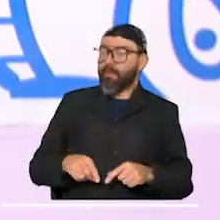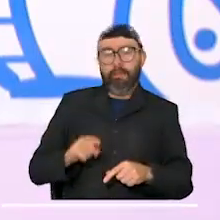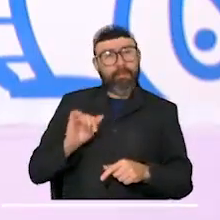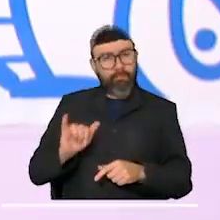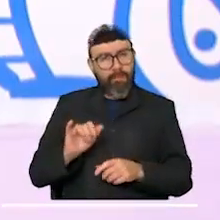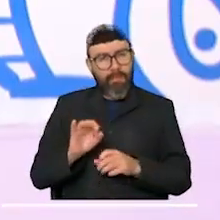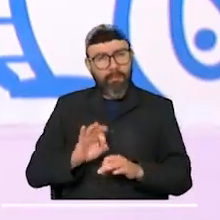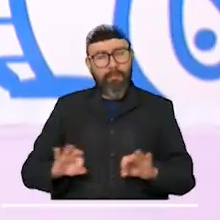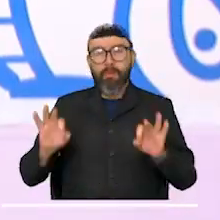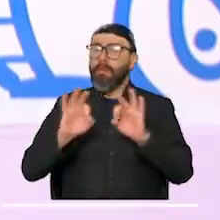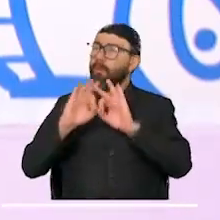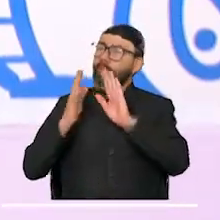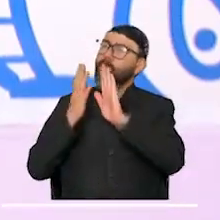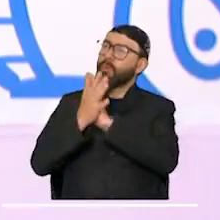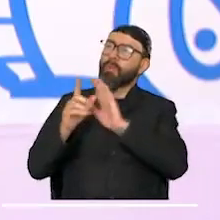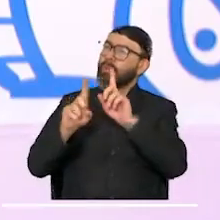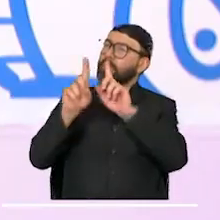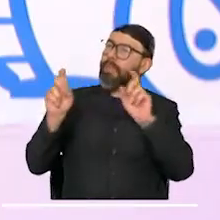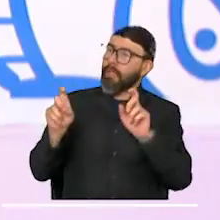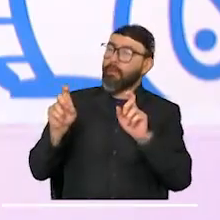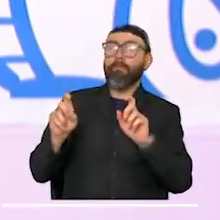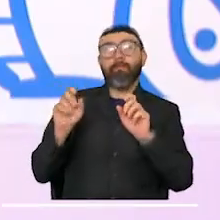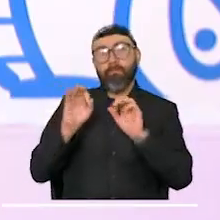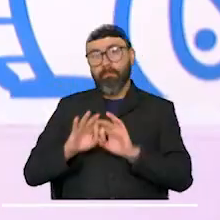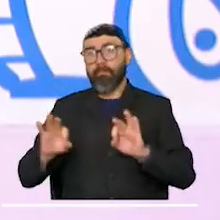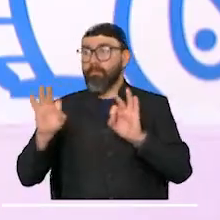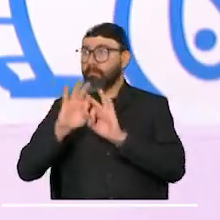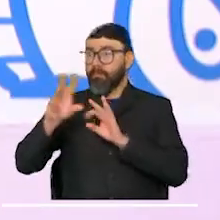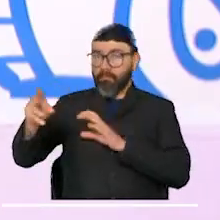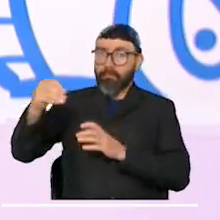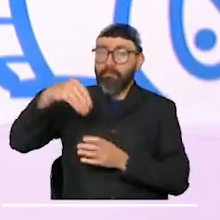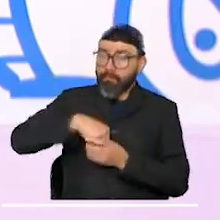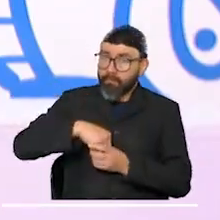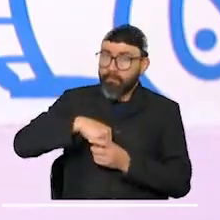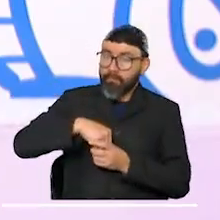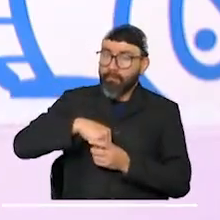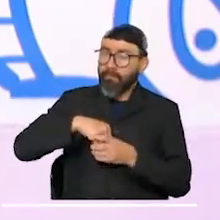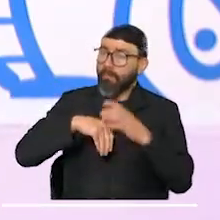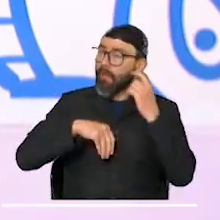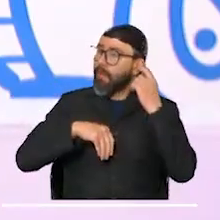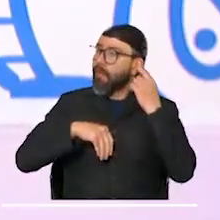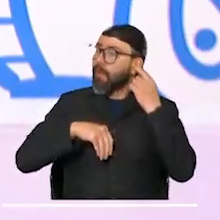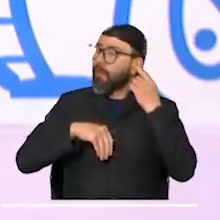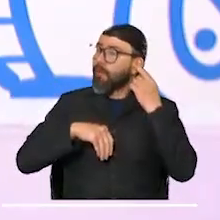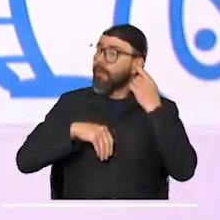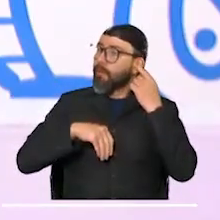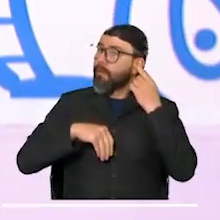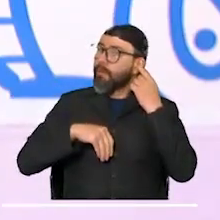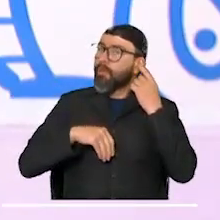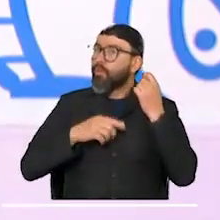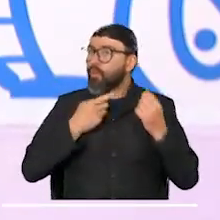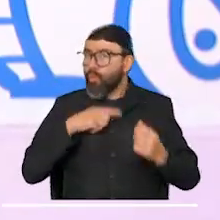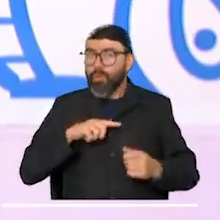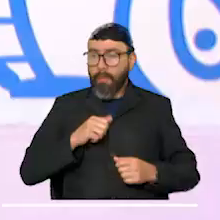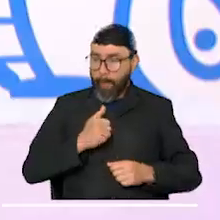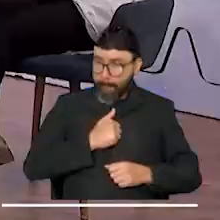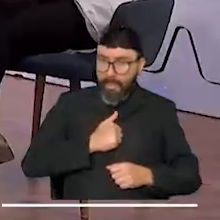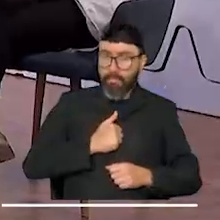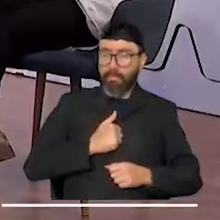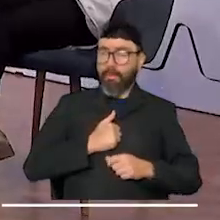hablar de la importancia de que nos guste nuestra propia vagina